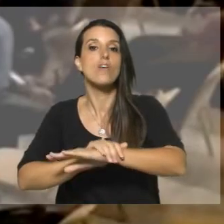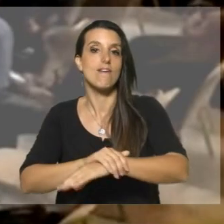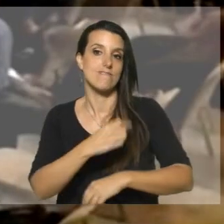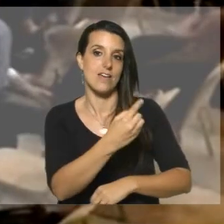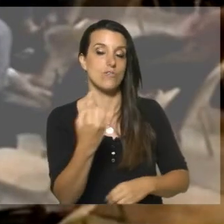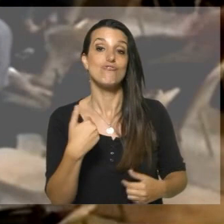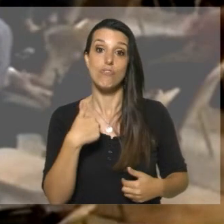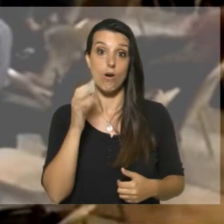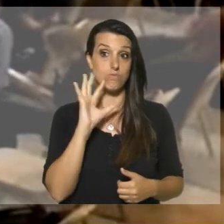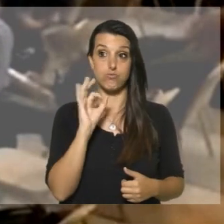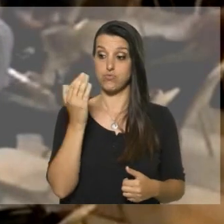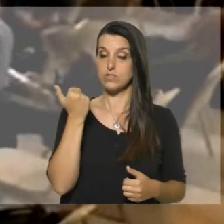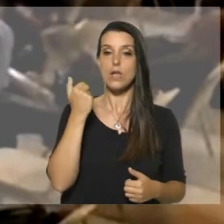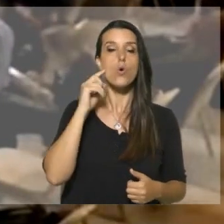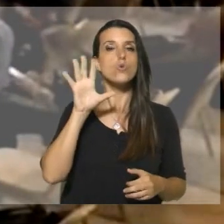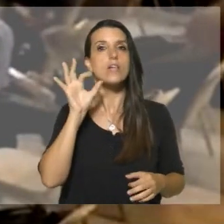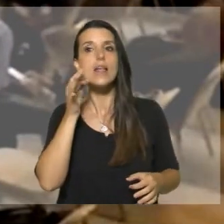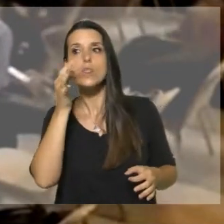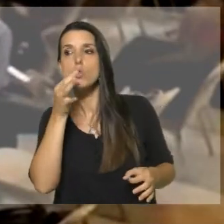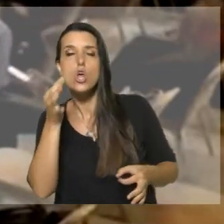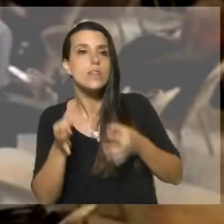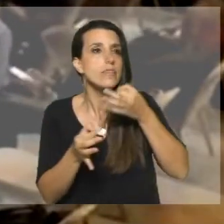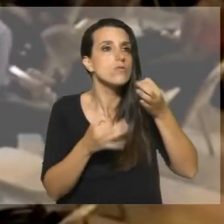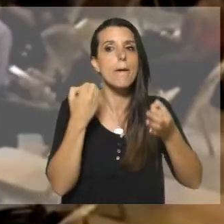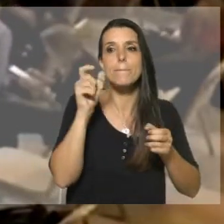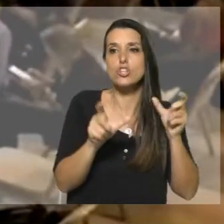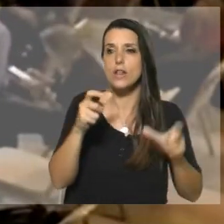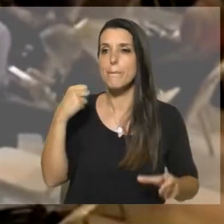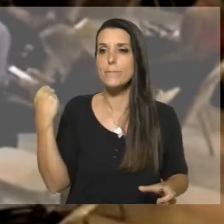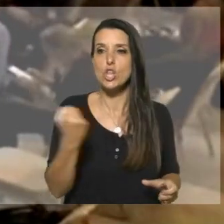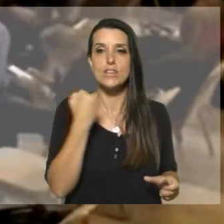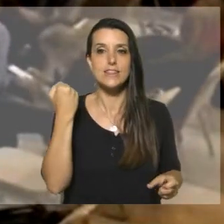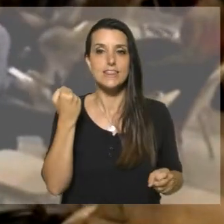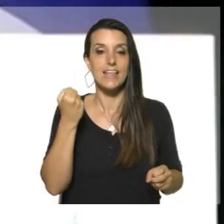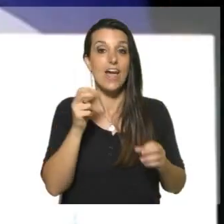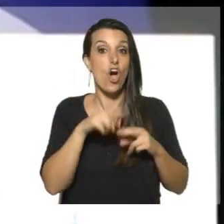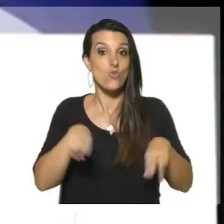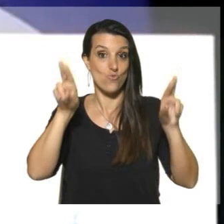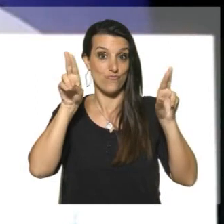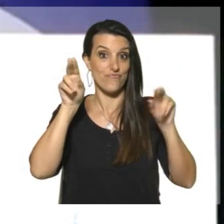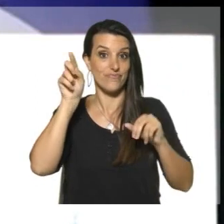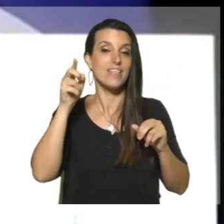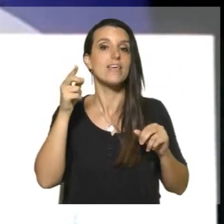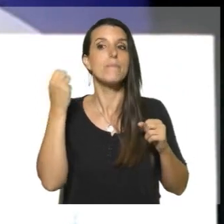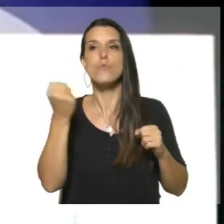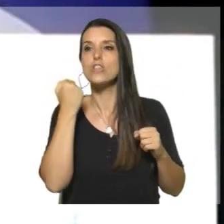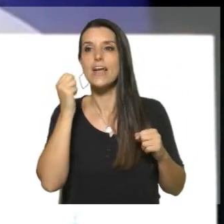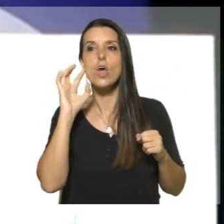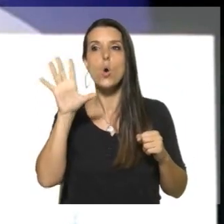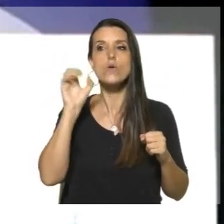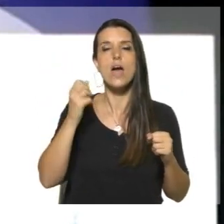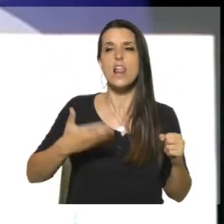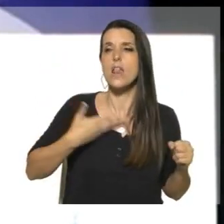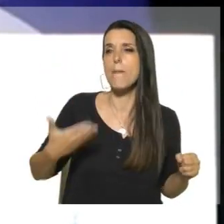Yo tuve la oportunidad de escuchar discursos de gente muy importante en las Naciones Unidas donde se reclamaba,